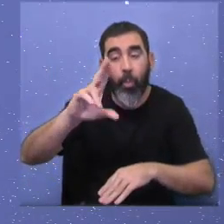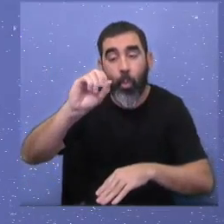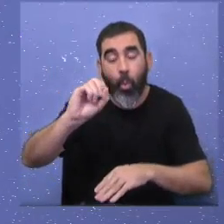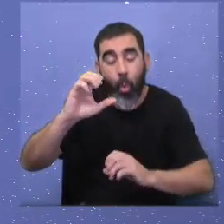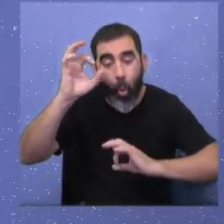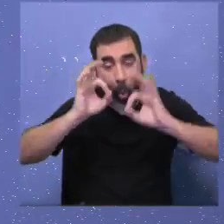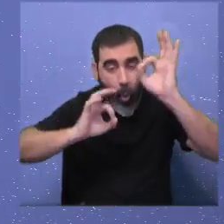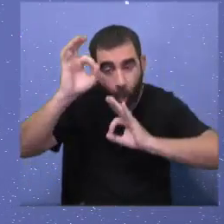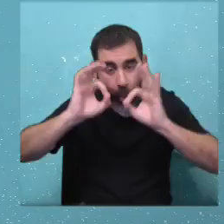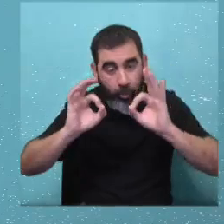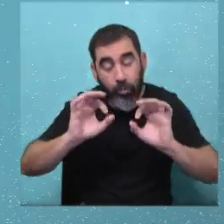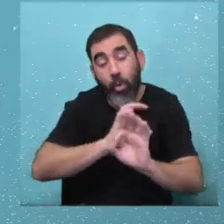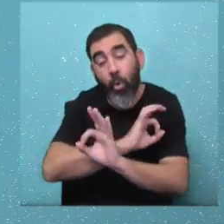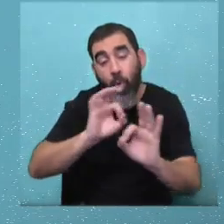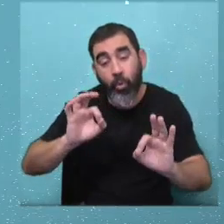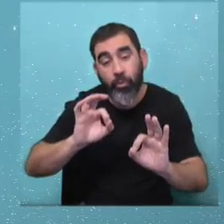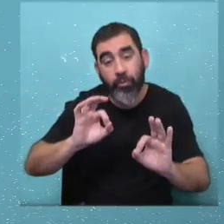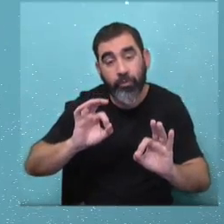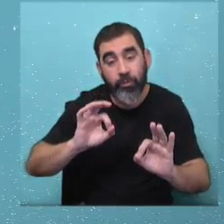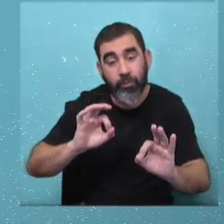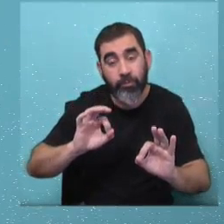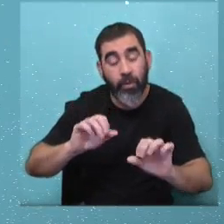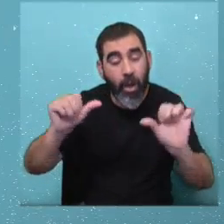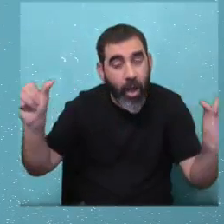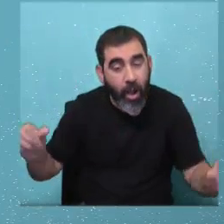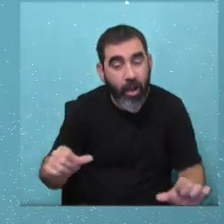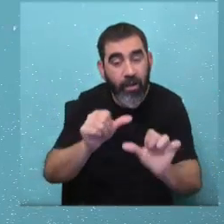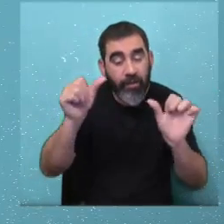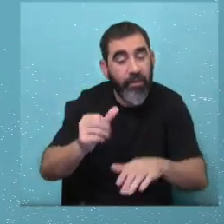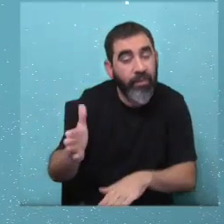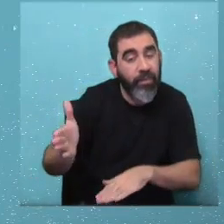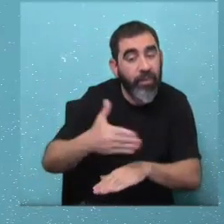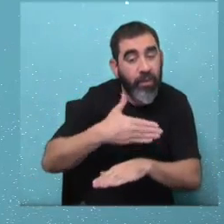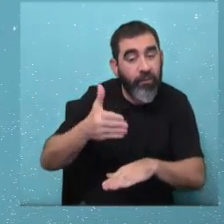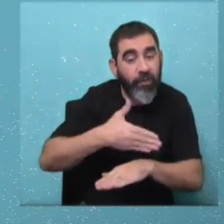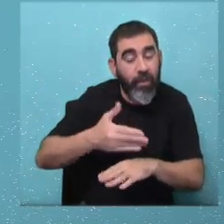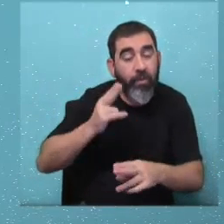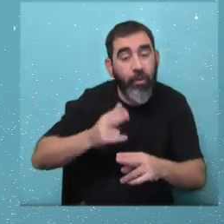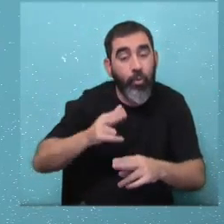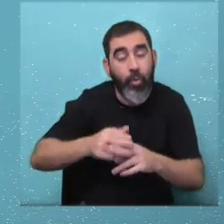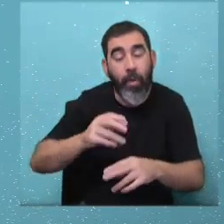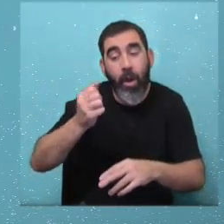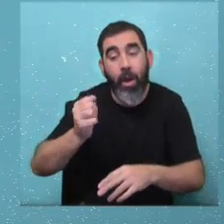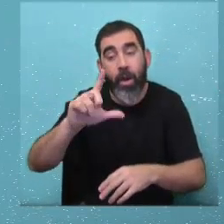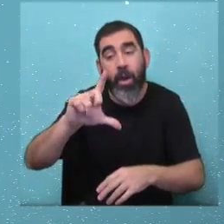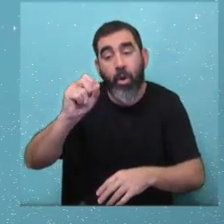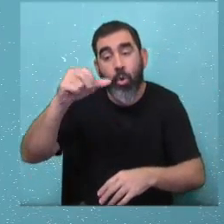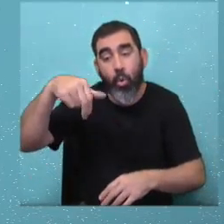tienen tendencia a ubicar sus actividades temprano se les denomina coloquialmente alondras.